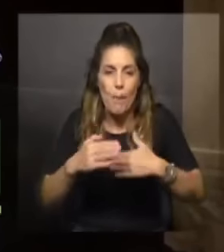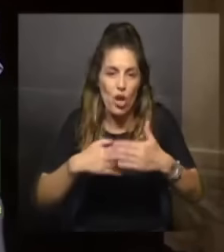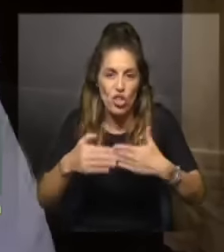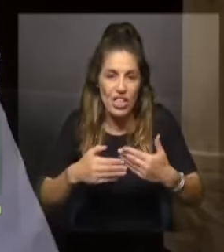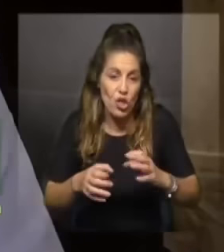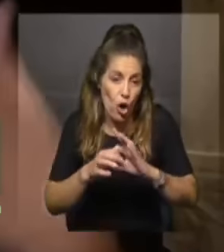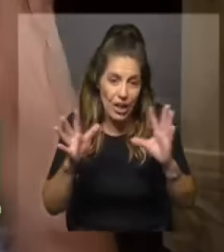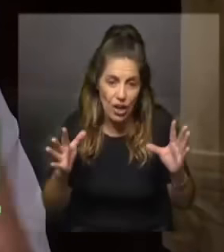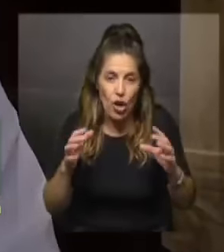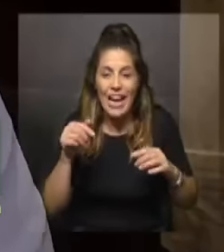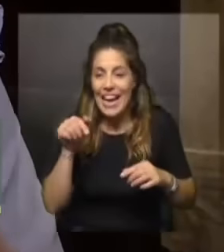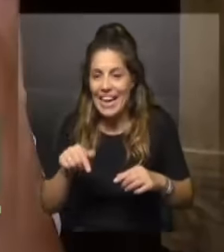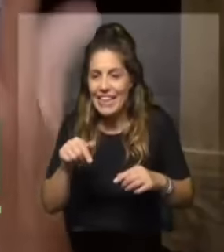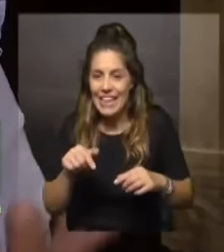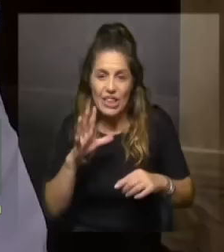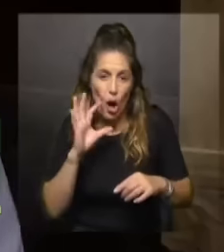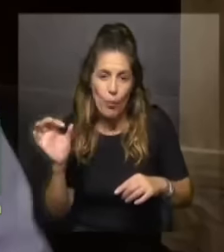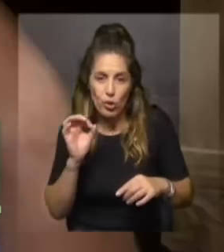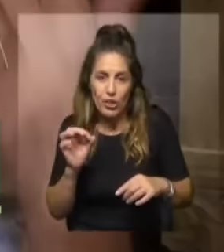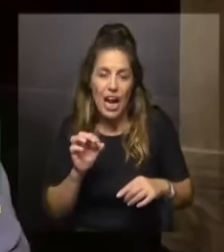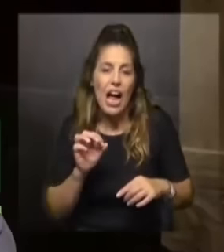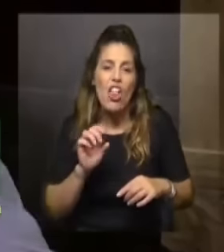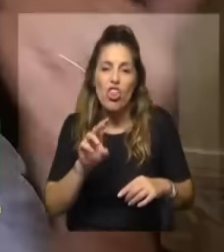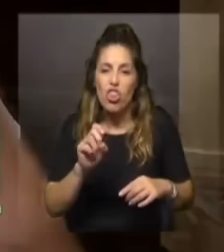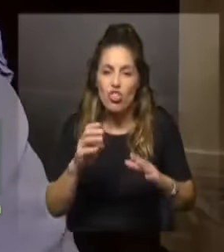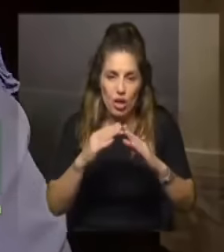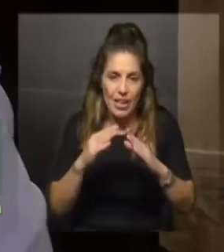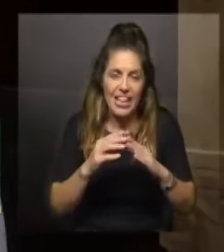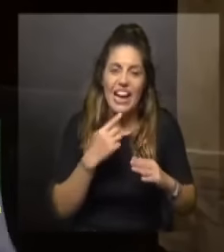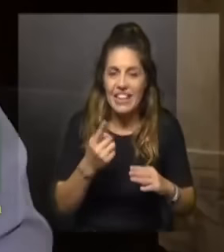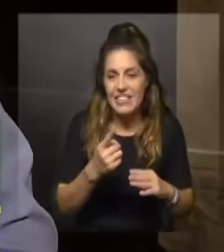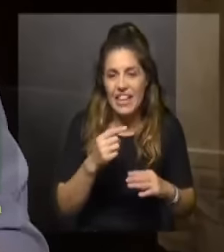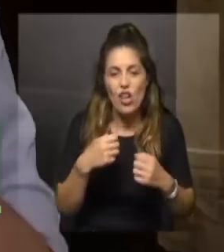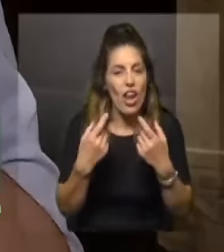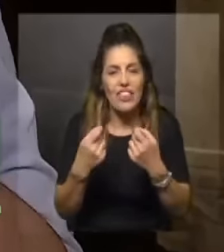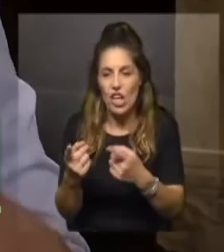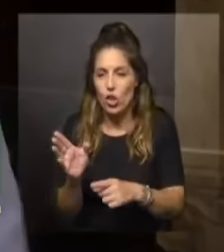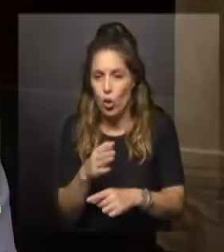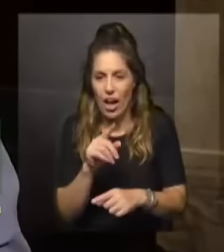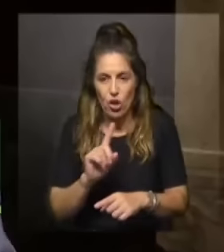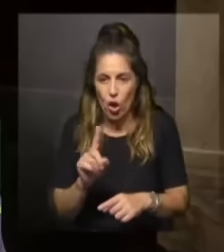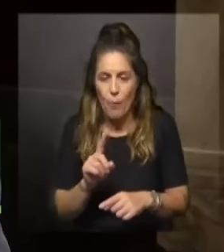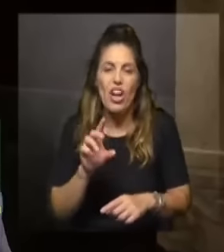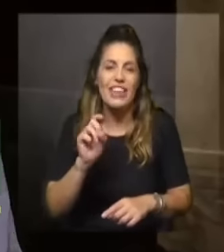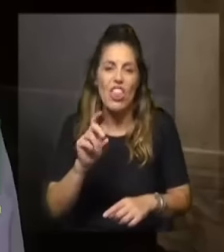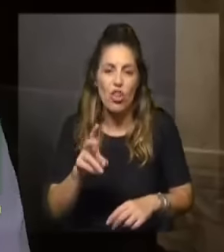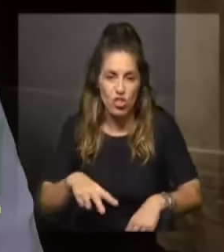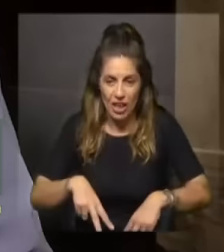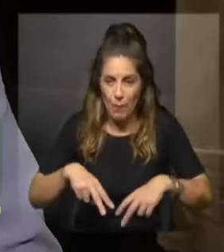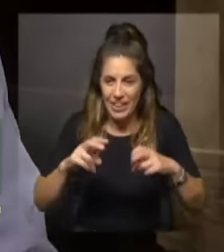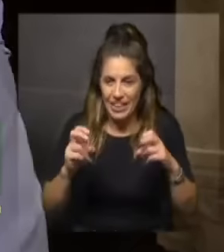12 viviendas que además dicen que no las entregaron todas porque algunas las dieron otras las devolvieron pero en estas que 12 que